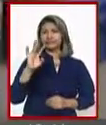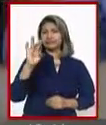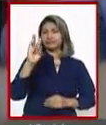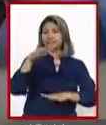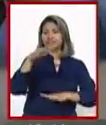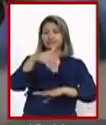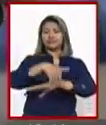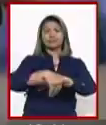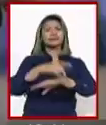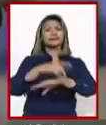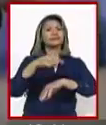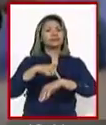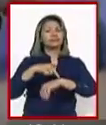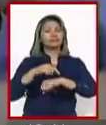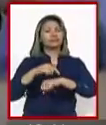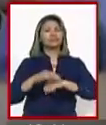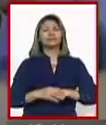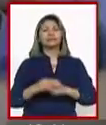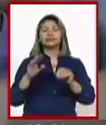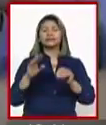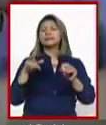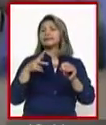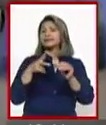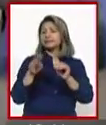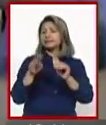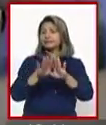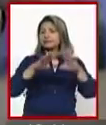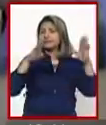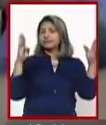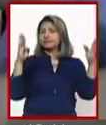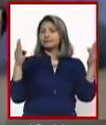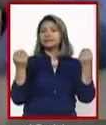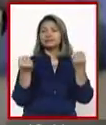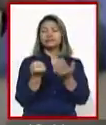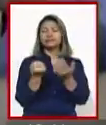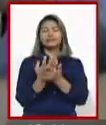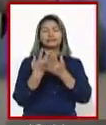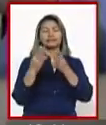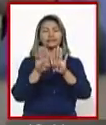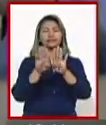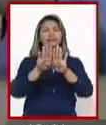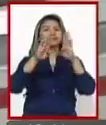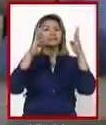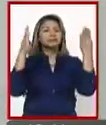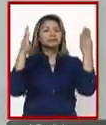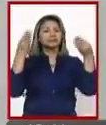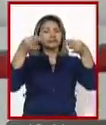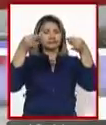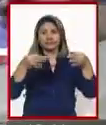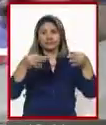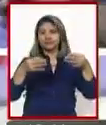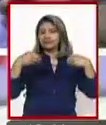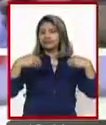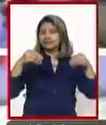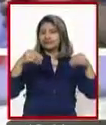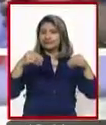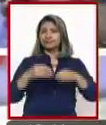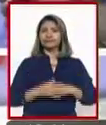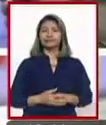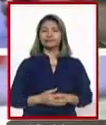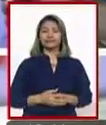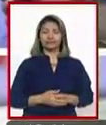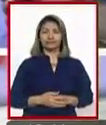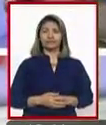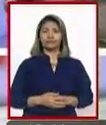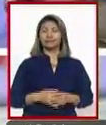noche, que es el momento en que oficialmente se va a inaugurar y se van a abrir las puertas de manera oficial. Ahora están abiertas para